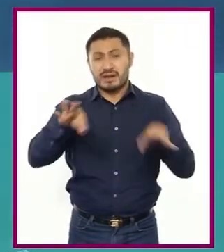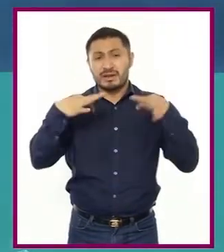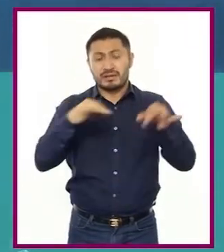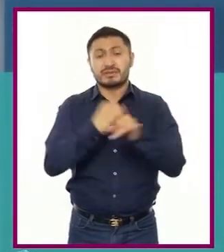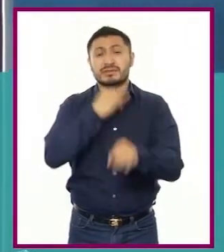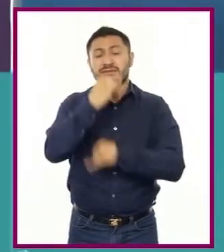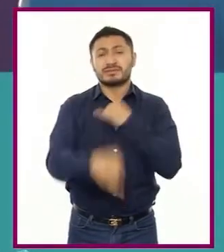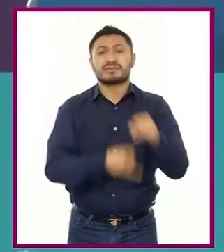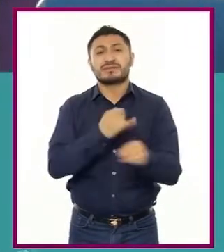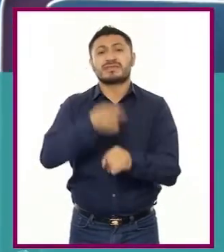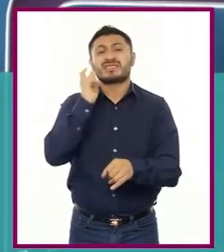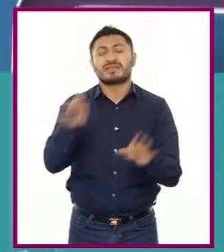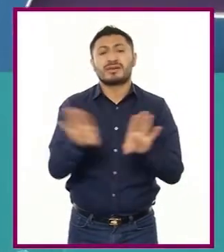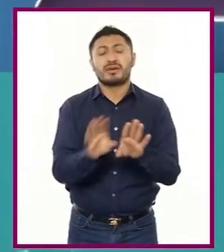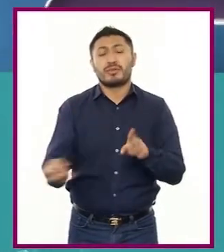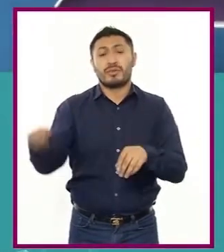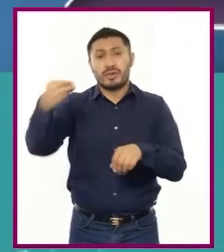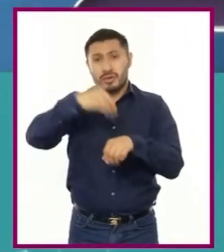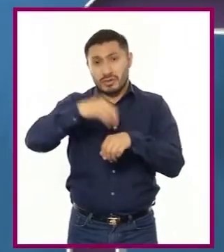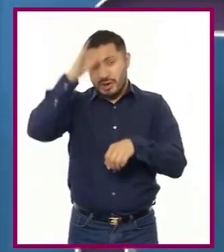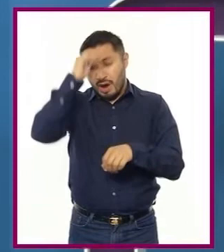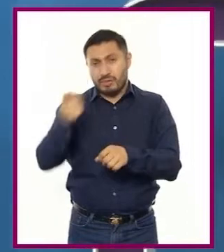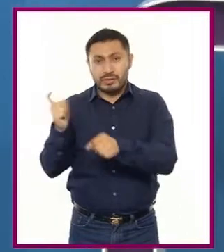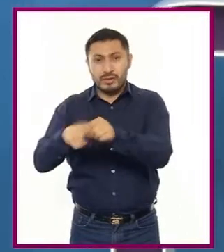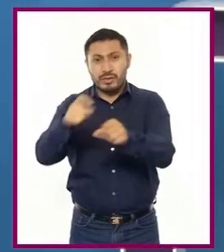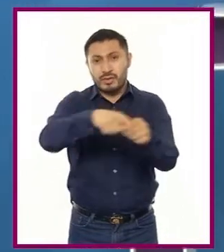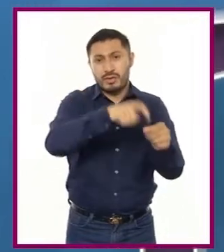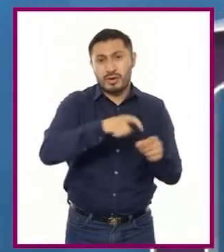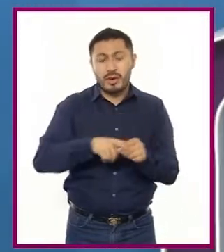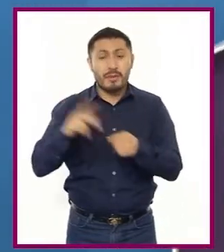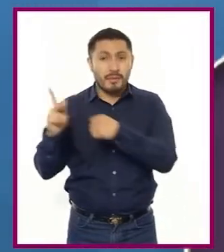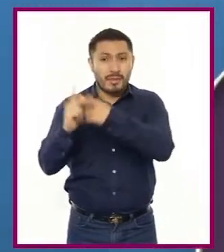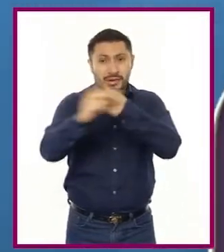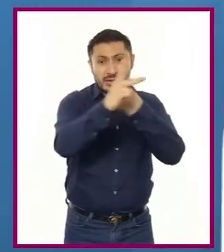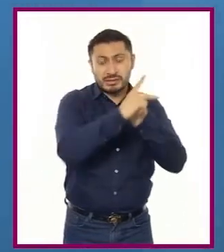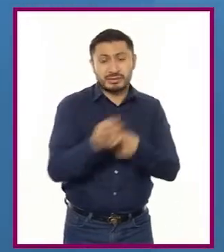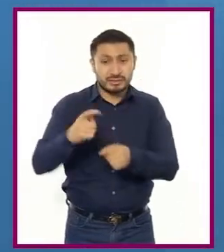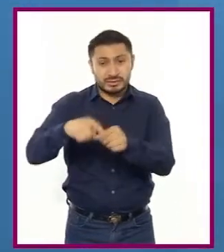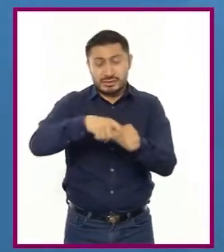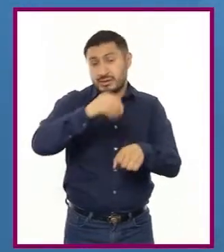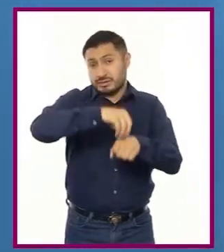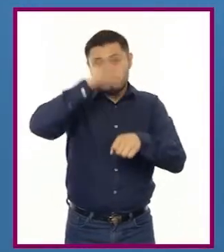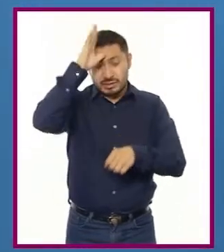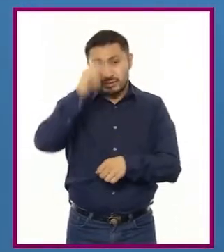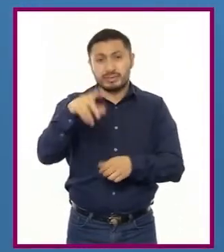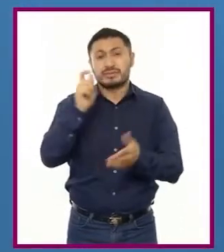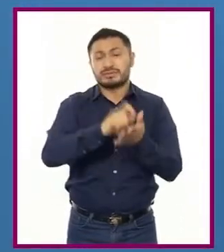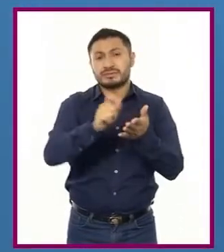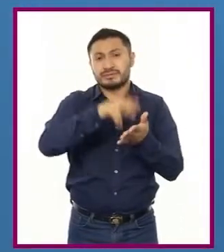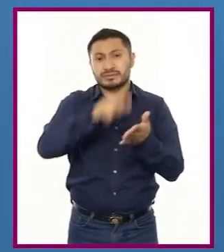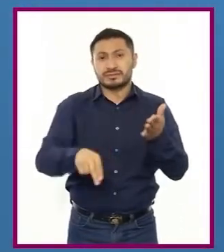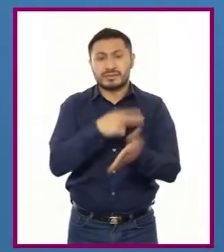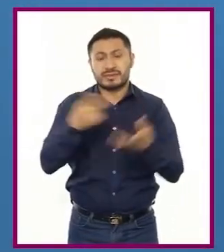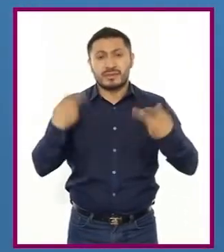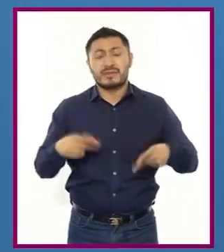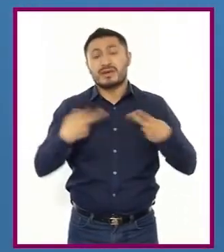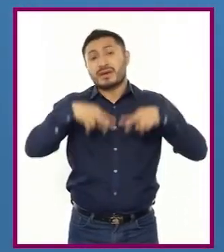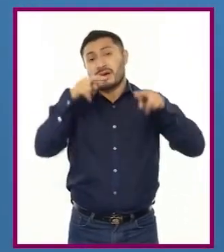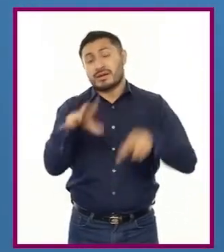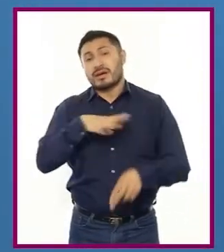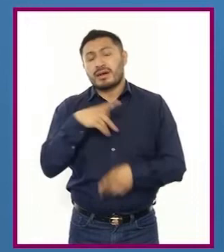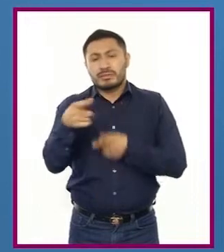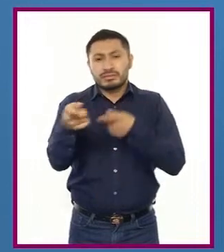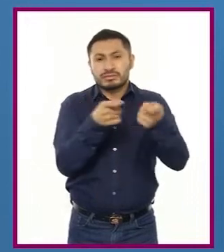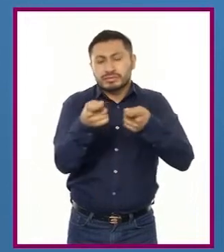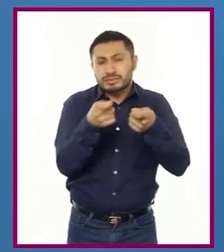internacionales son acuerdos a los que un grupo de países llega. Se plasma en un documento que firman sus representantes y está